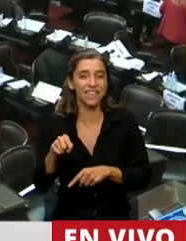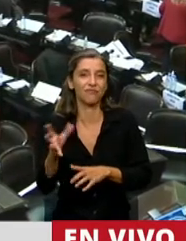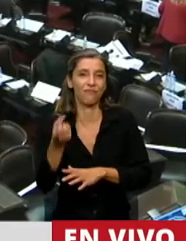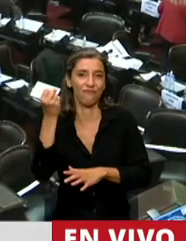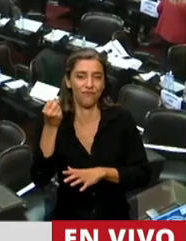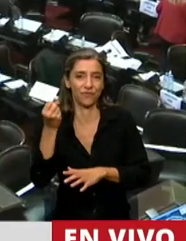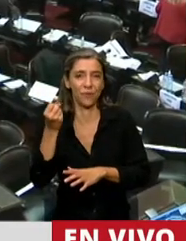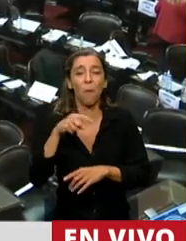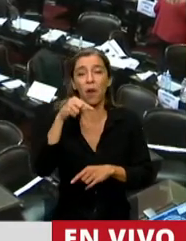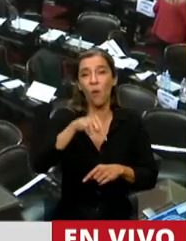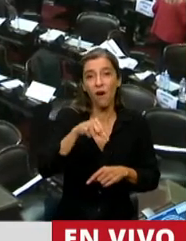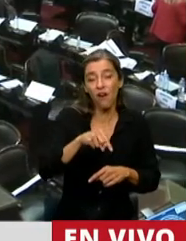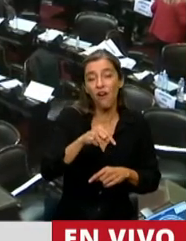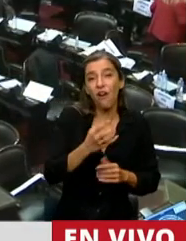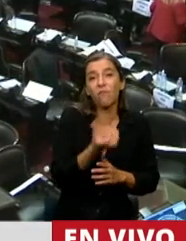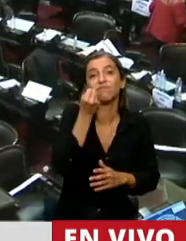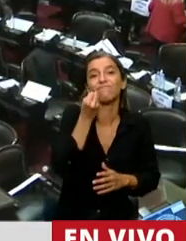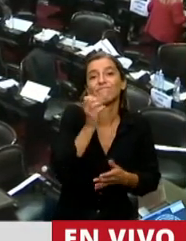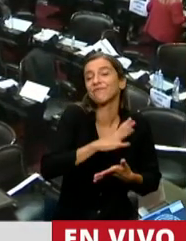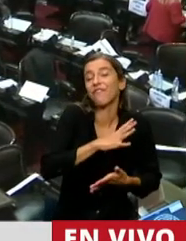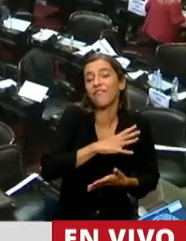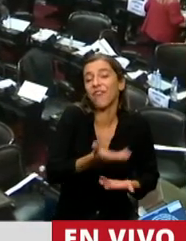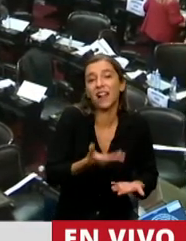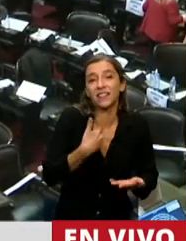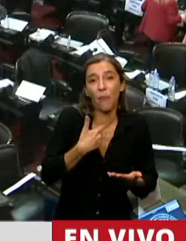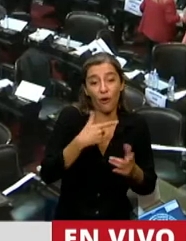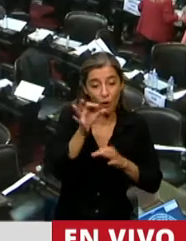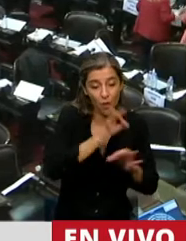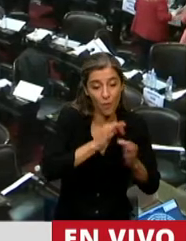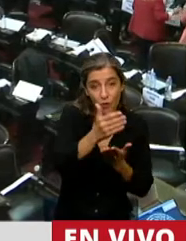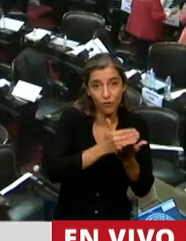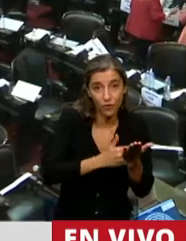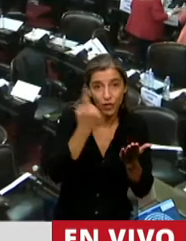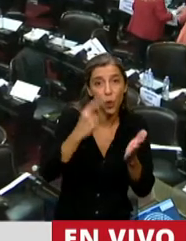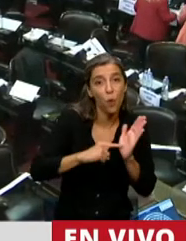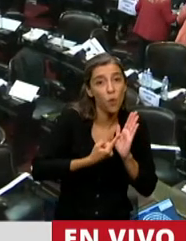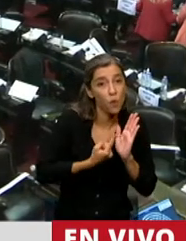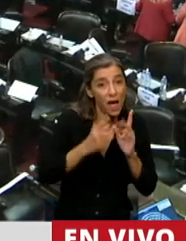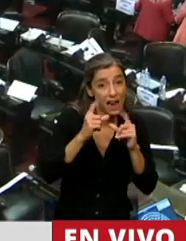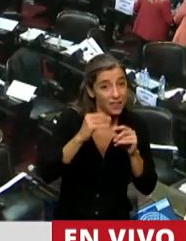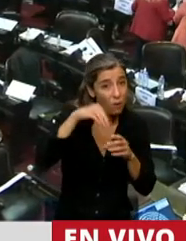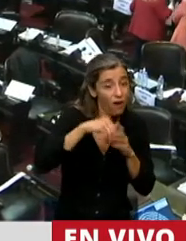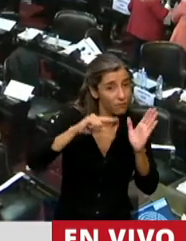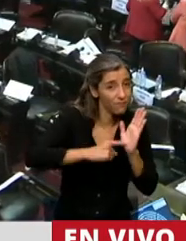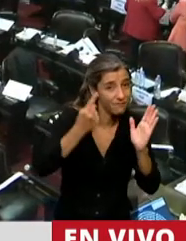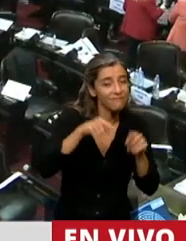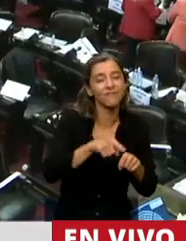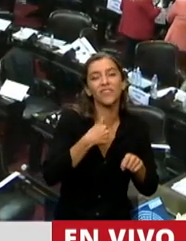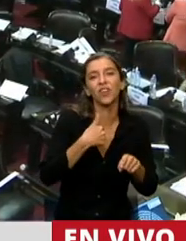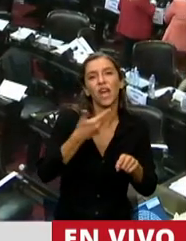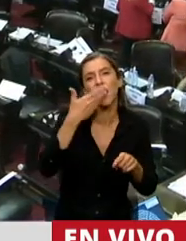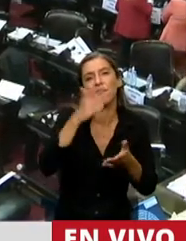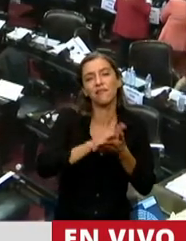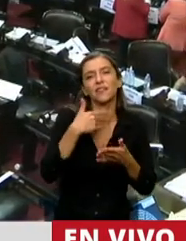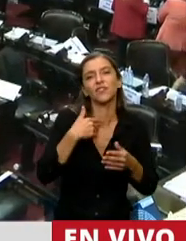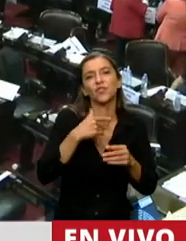verdad que este proyecto tiene un inciso en un artículo que propicia una distribución equitativa